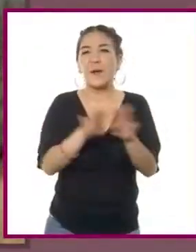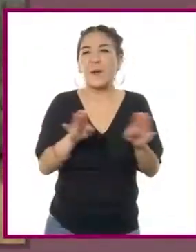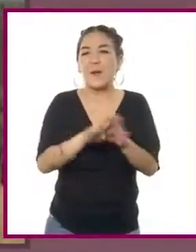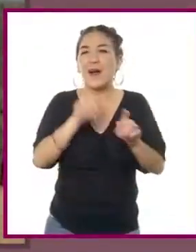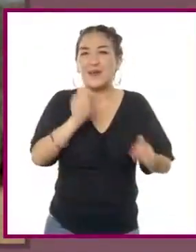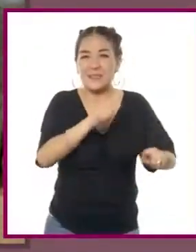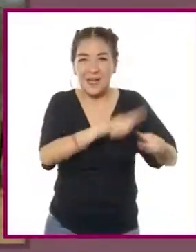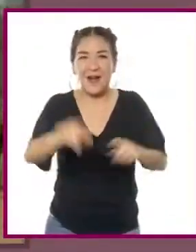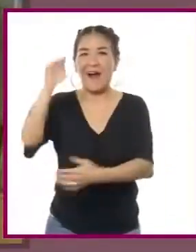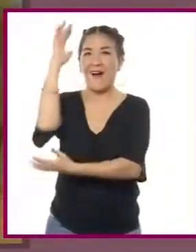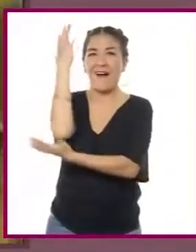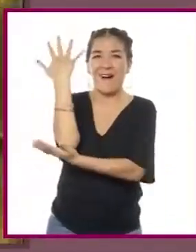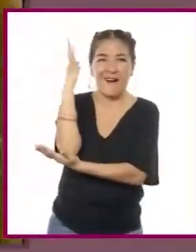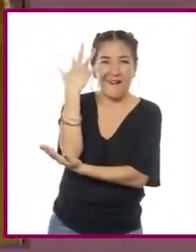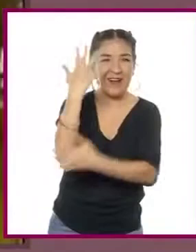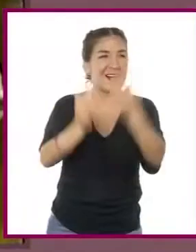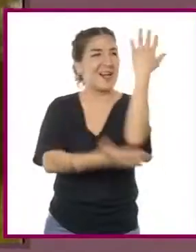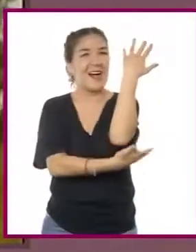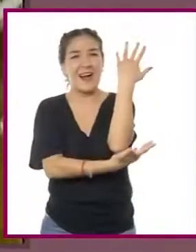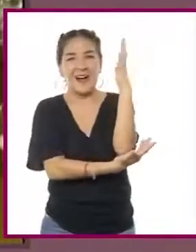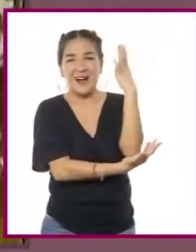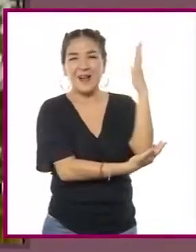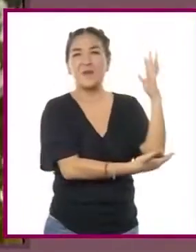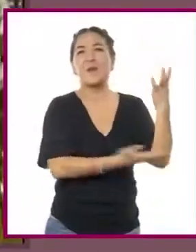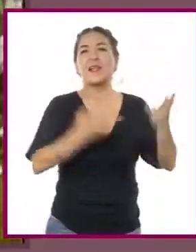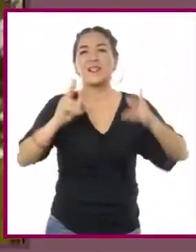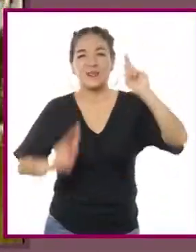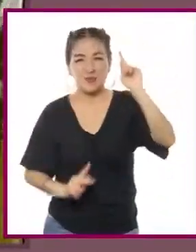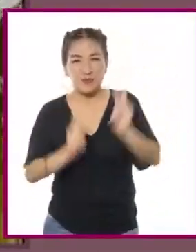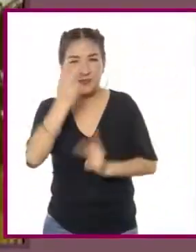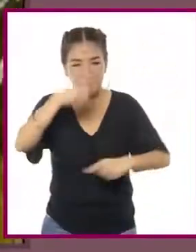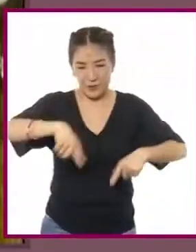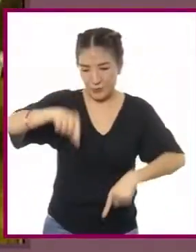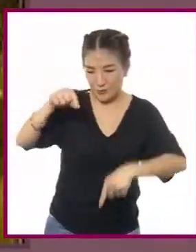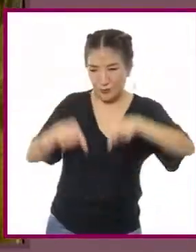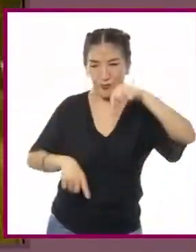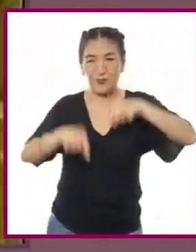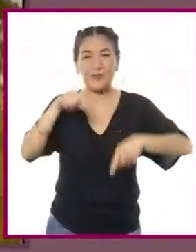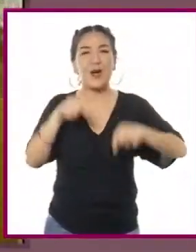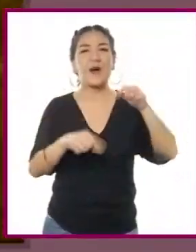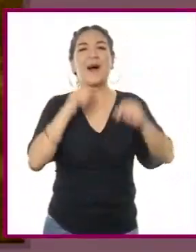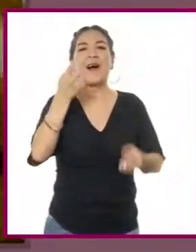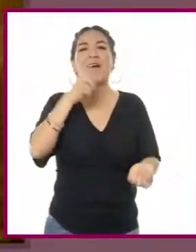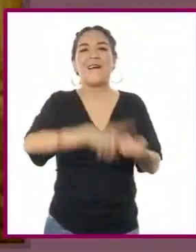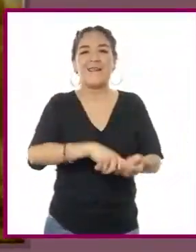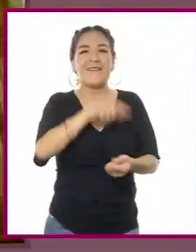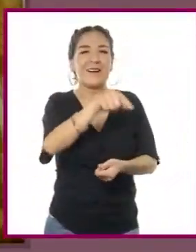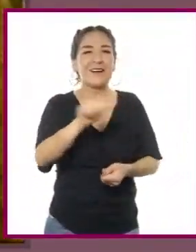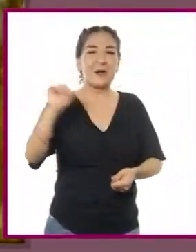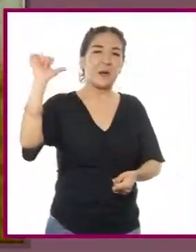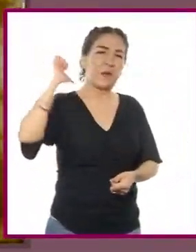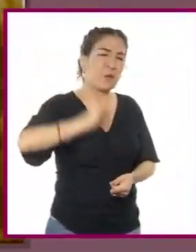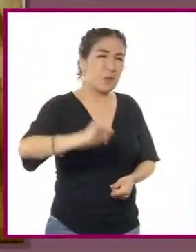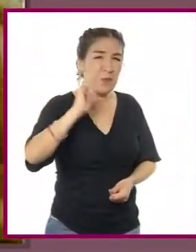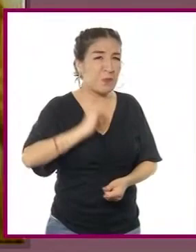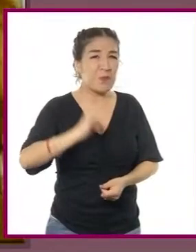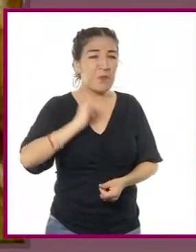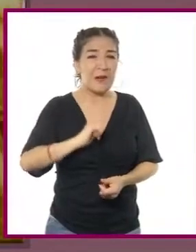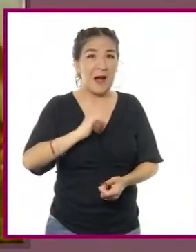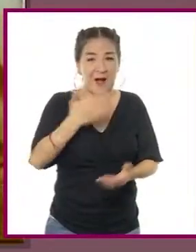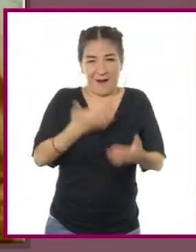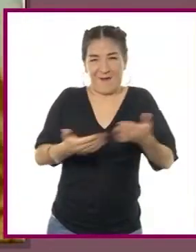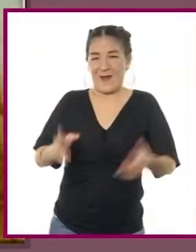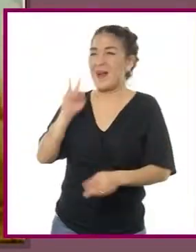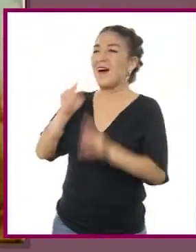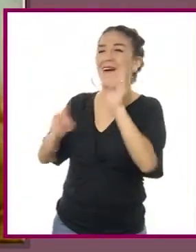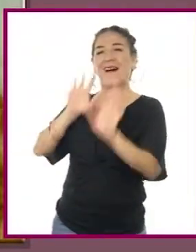de árboles y de cultivos que nosotros vemos en un paisaje típicamente mexicano hoy puede ser